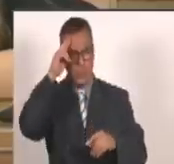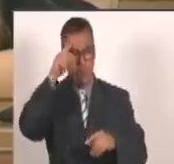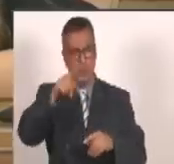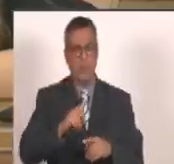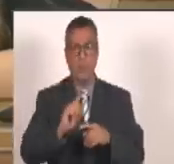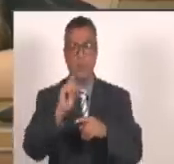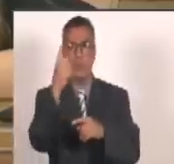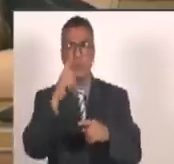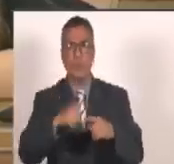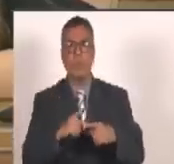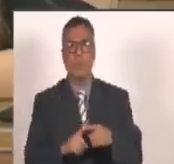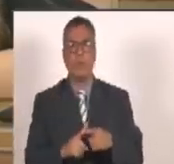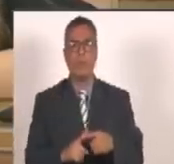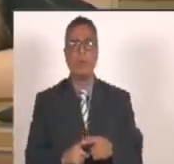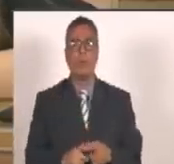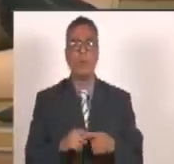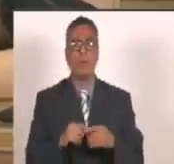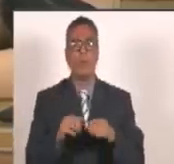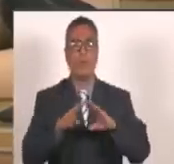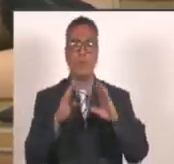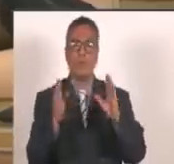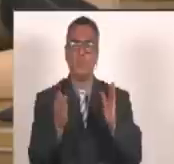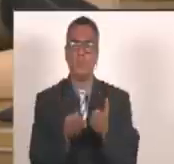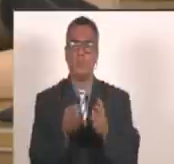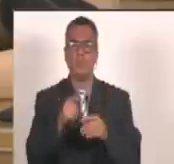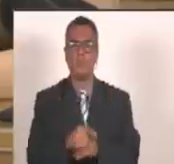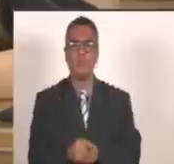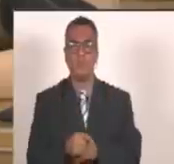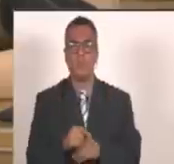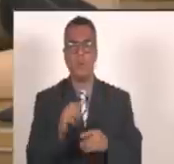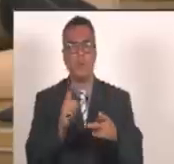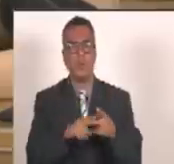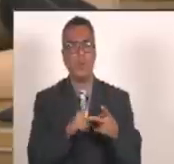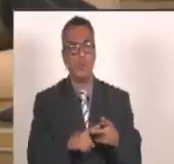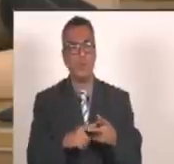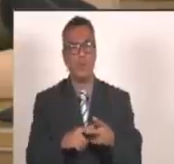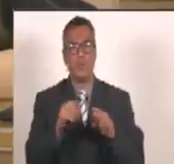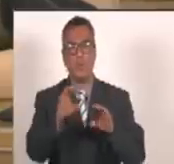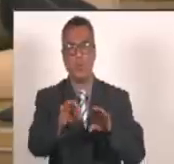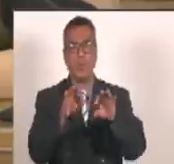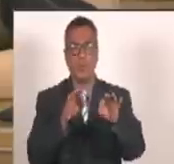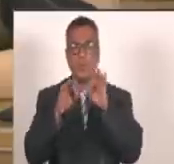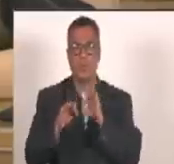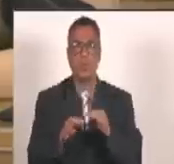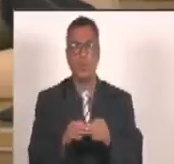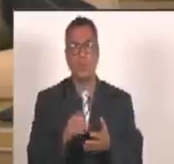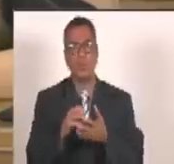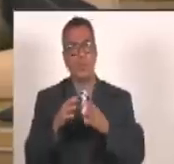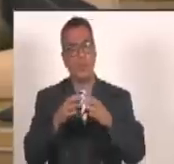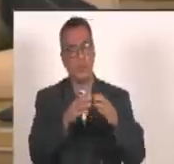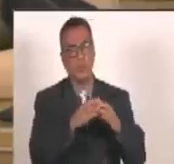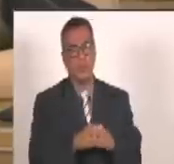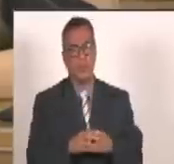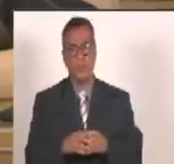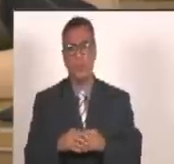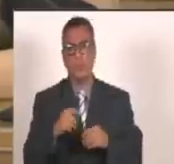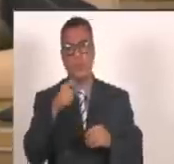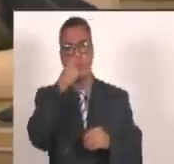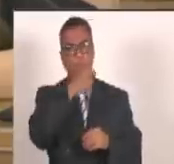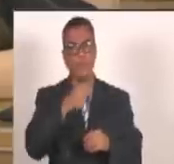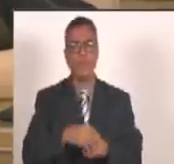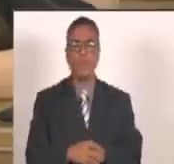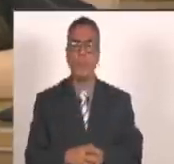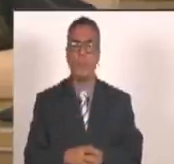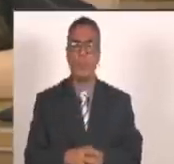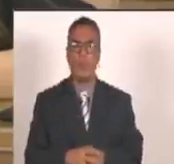respeto al principio de la universalidad, sin apelar a la selectividad, la coacción y los dobles